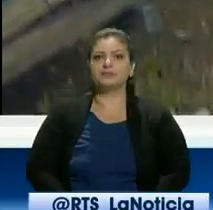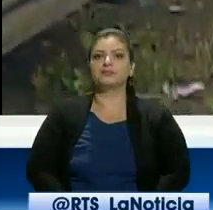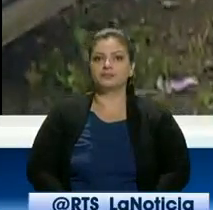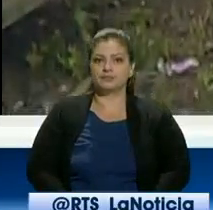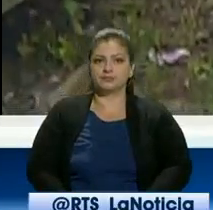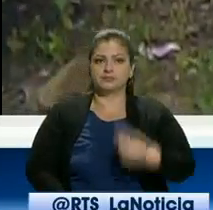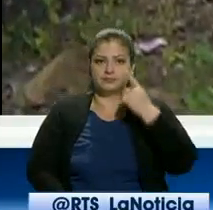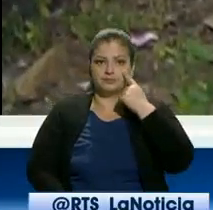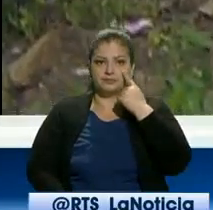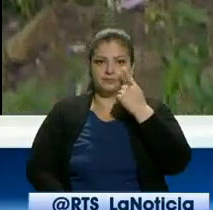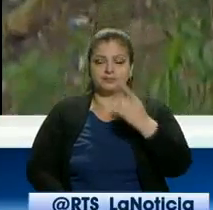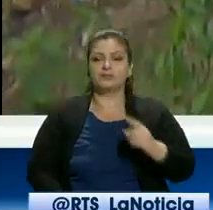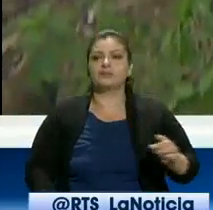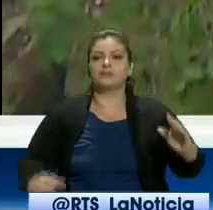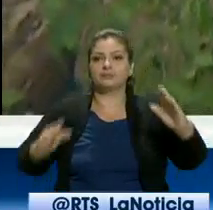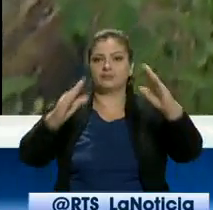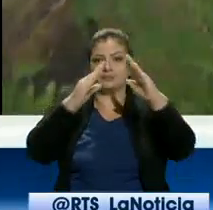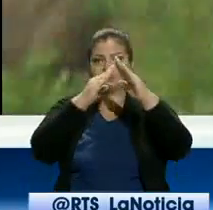la vivienda,